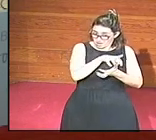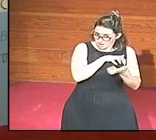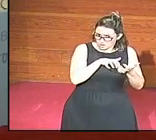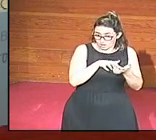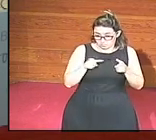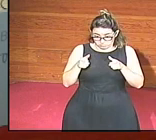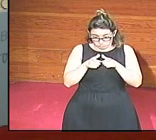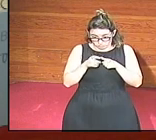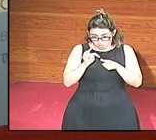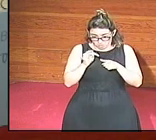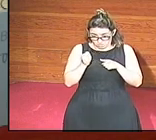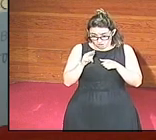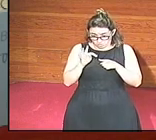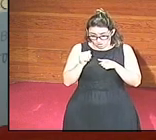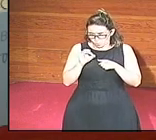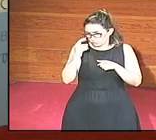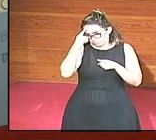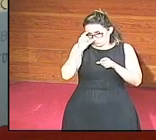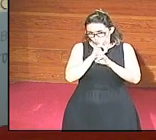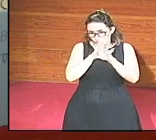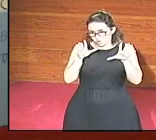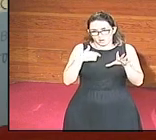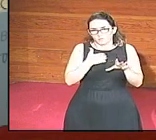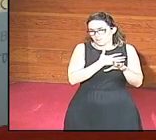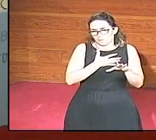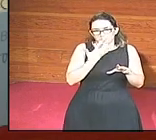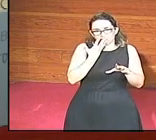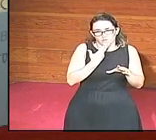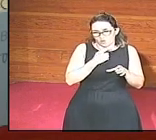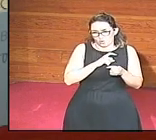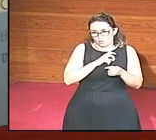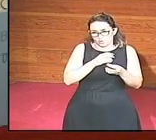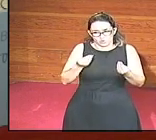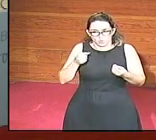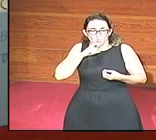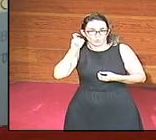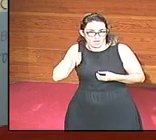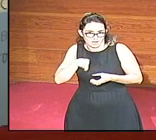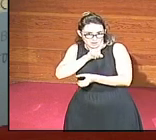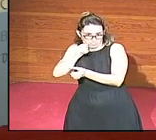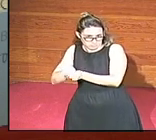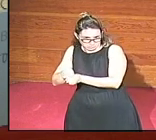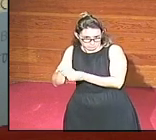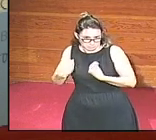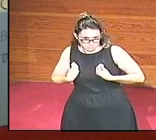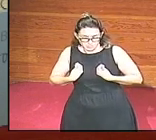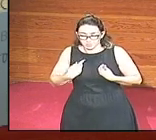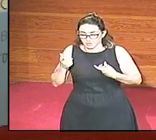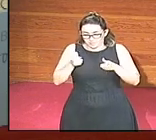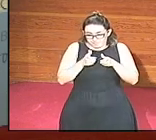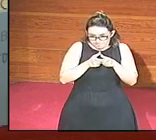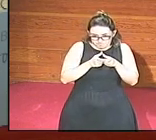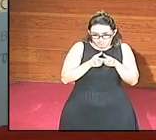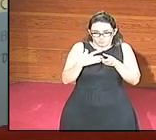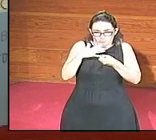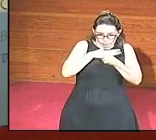claro, ellos prefieren vivir en Ucrania. Y como minoría perseguida y como minoría que apoya